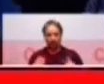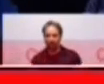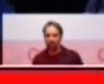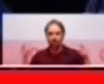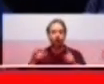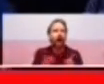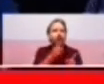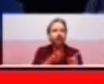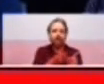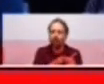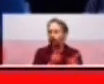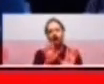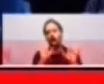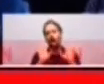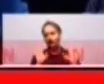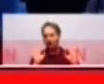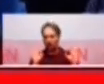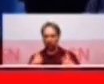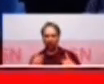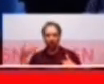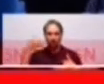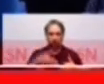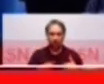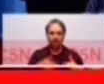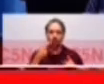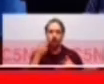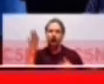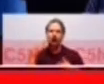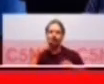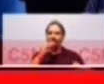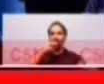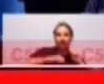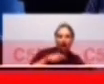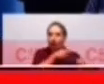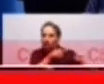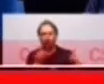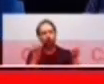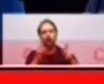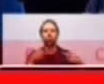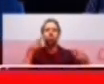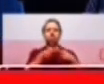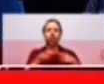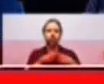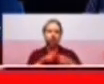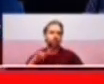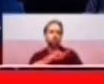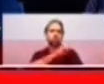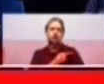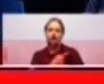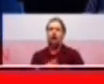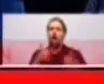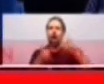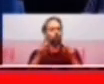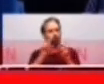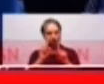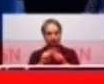del ojo con lo que pide periodo de recorte muy fuerte y con una y con china que ya miró para el otro lado también no haita fresca no hay una situación pidiendo el